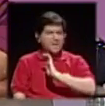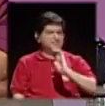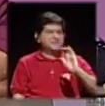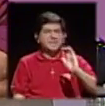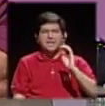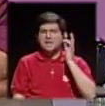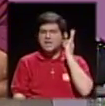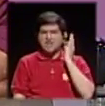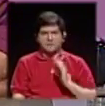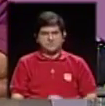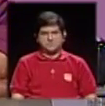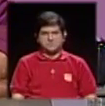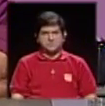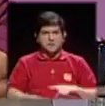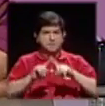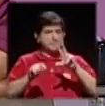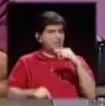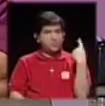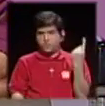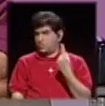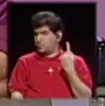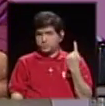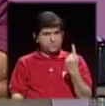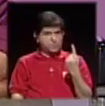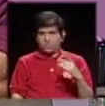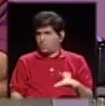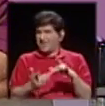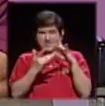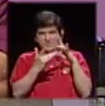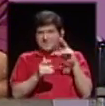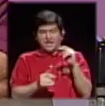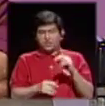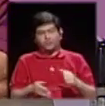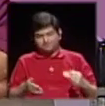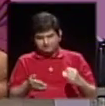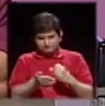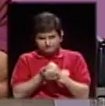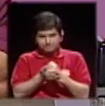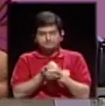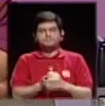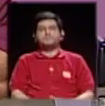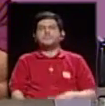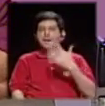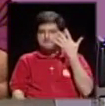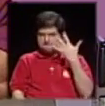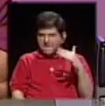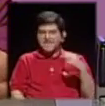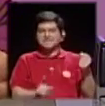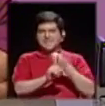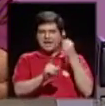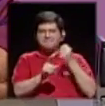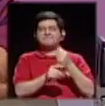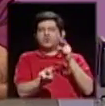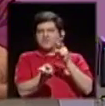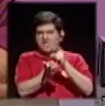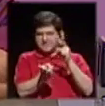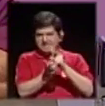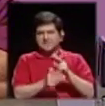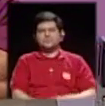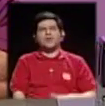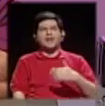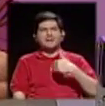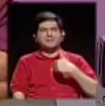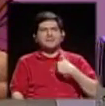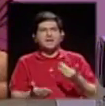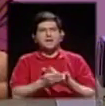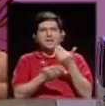niñas, pero no solamente, no exclusivamente. Desafortunadamente, pareciera que la violencia sexual va adquiriendo